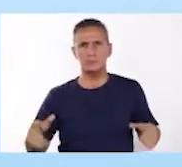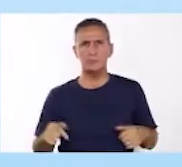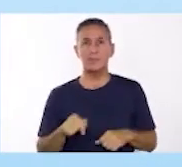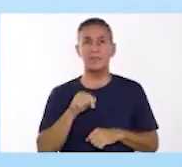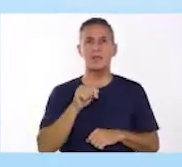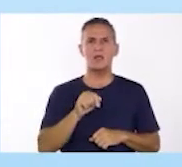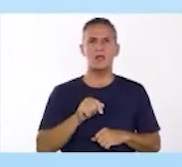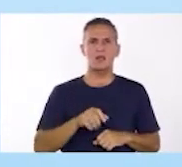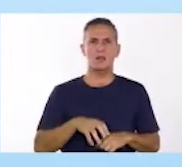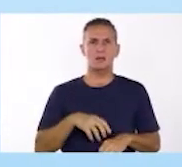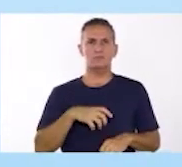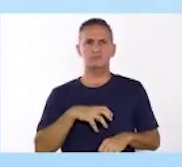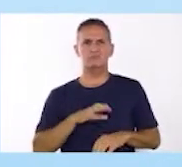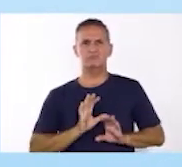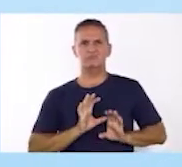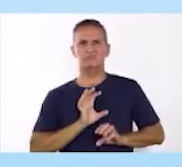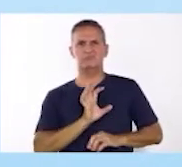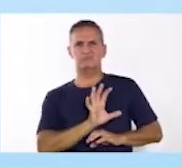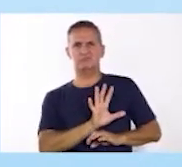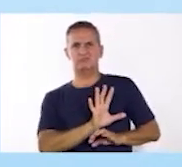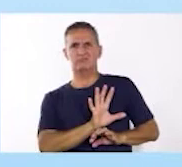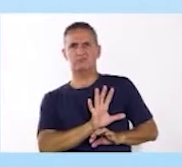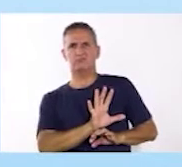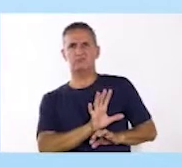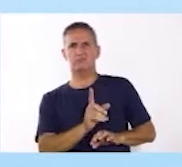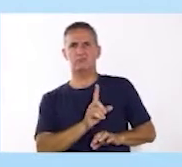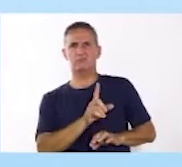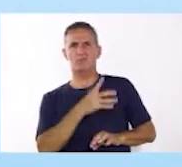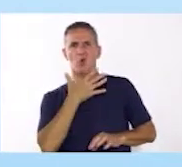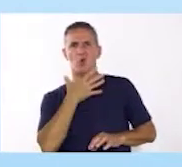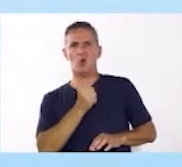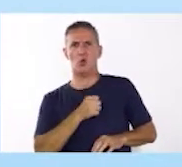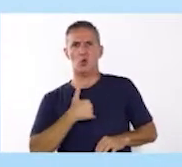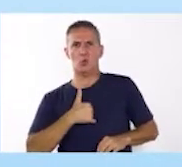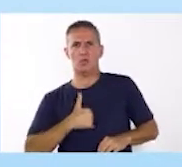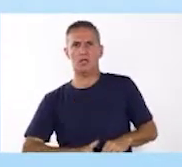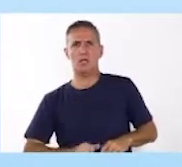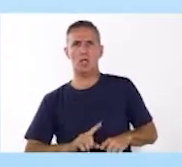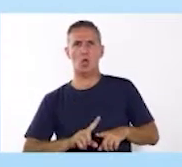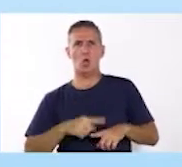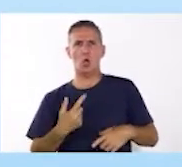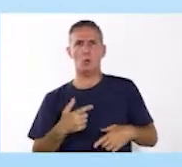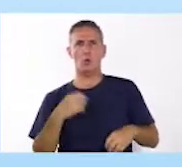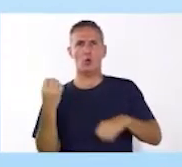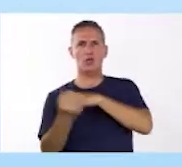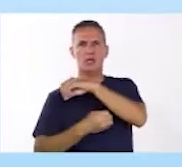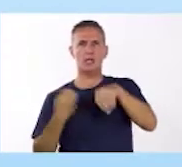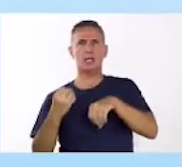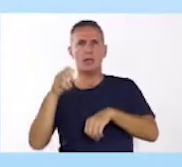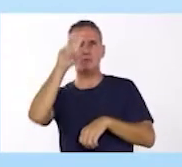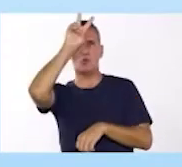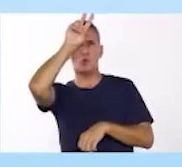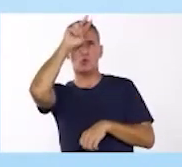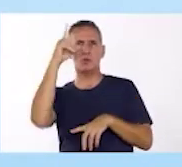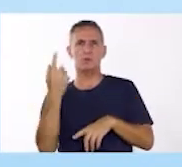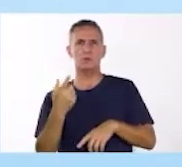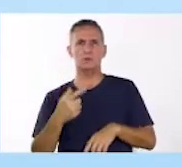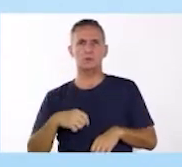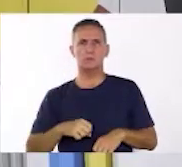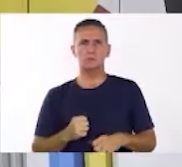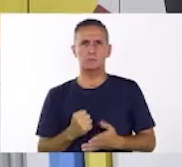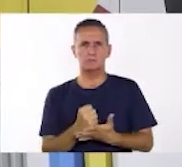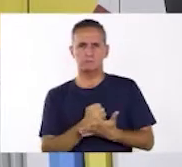que detesta en lo que se ha transformado su hijo. Transformación que lo pone de mal